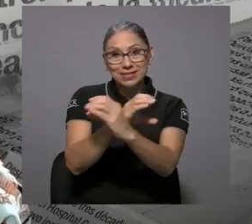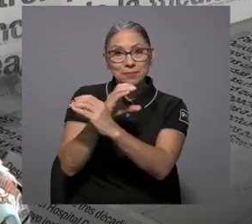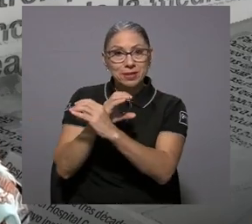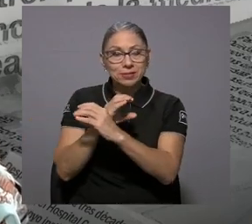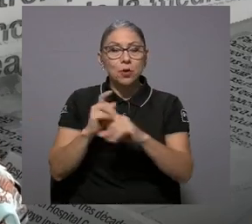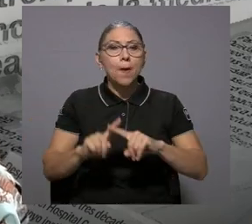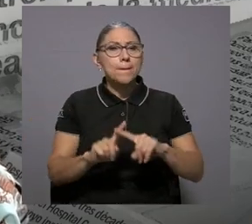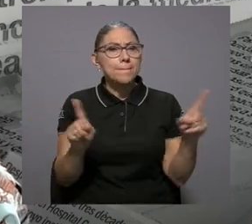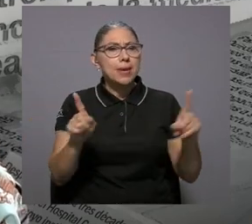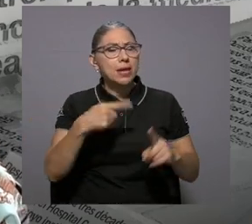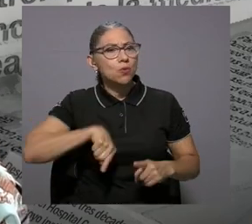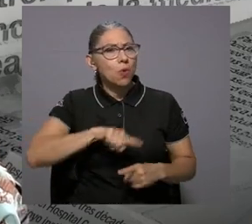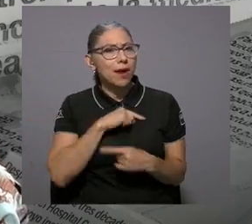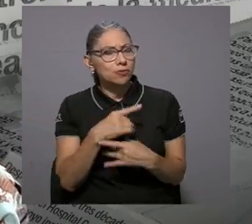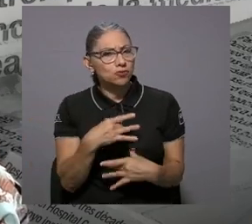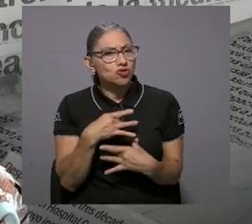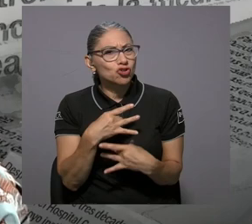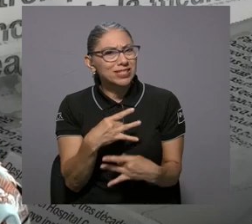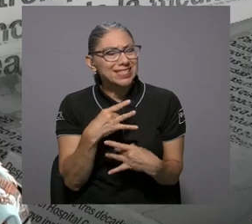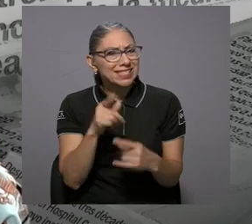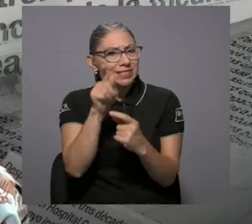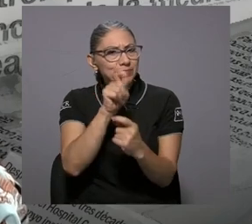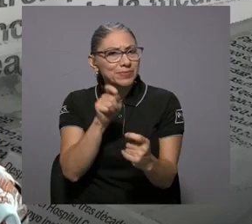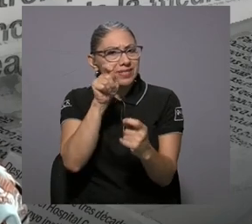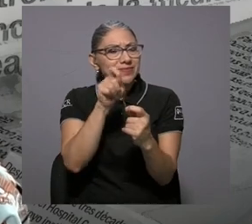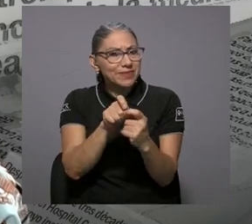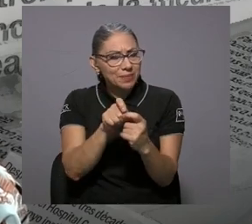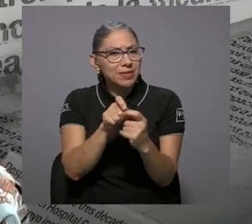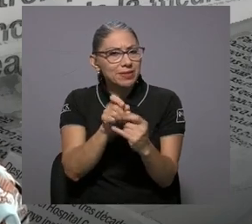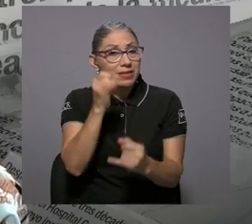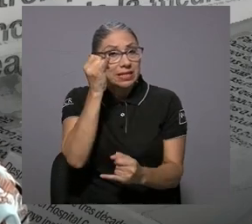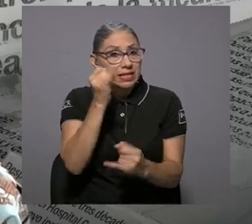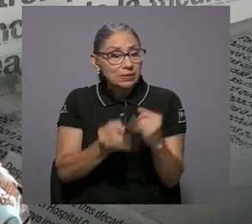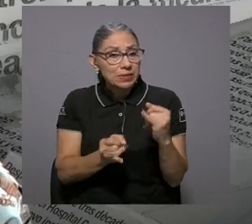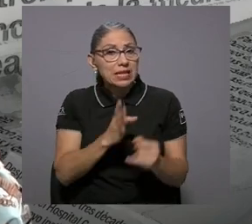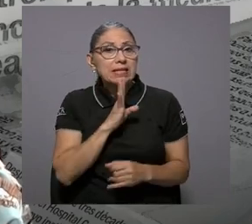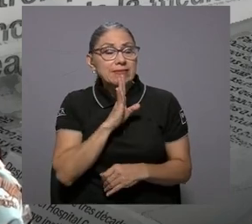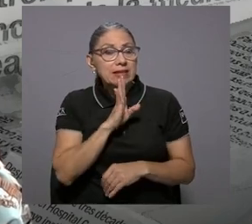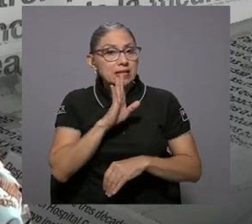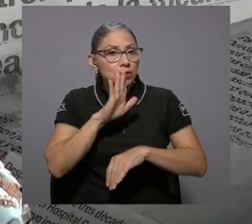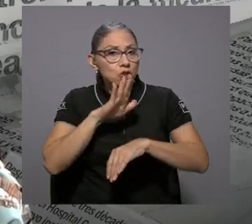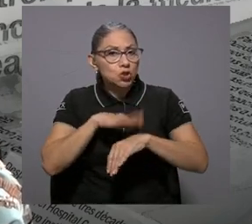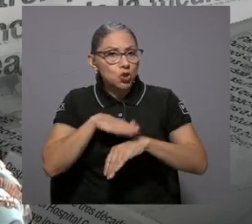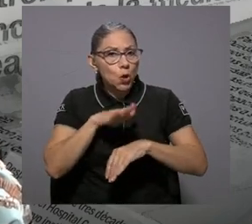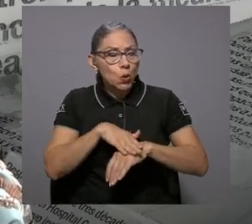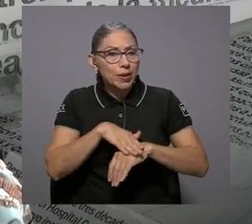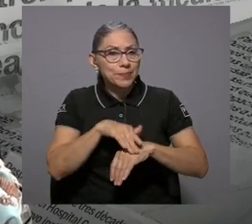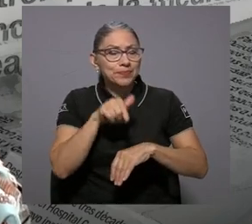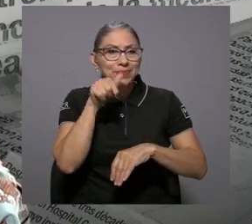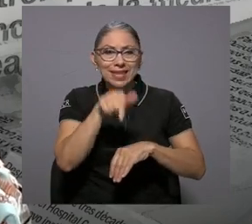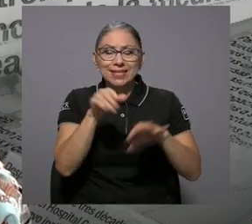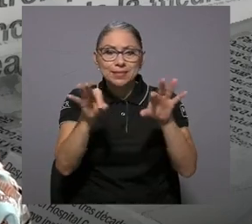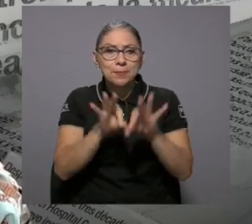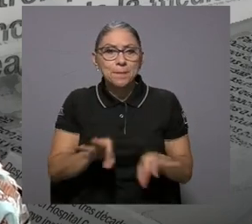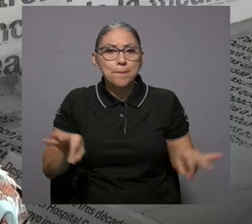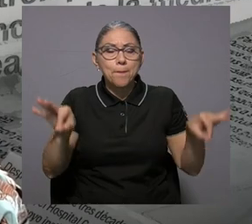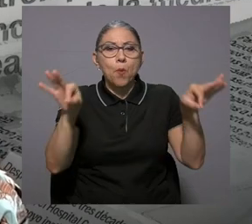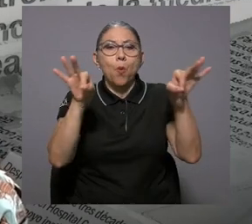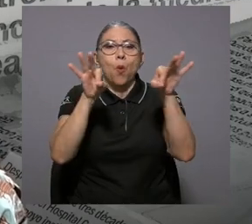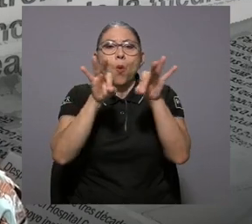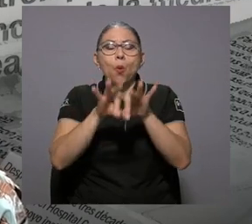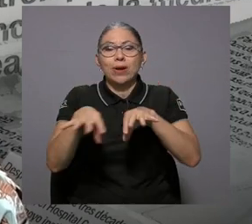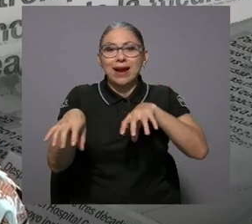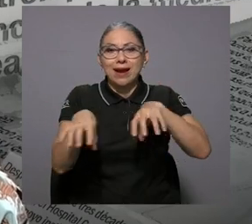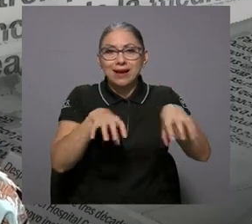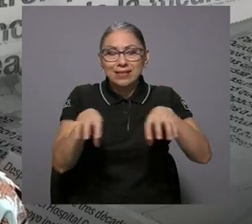pero nos interesa específicamente terminar de conversar sobre esta importante actividad que se